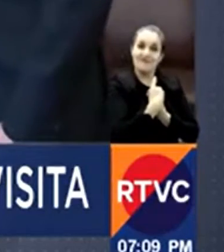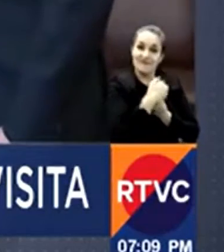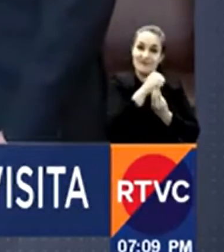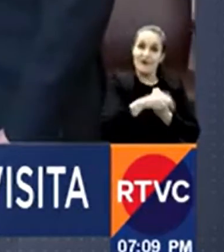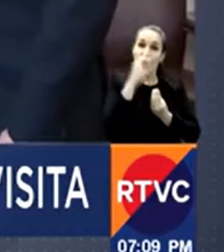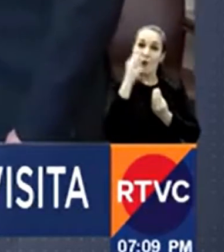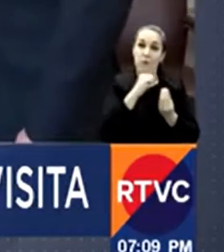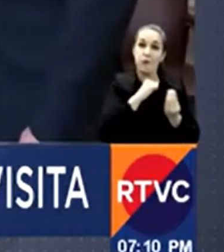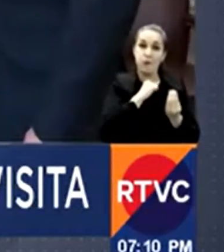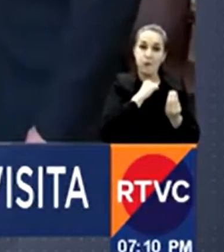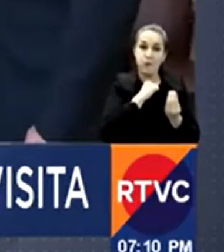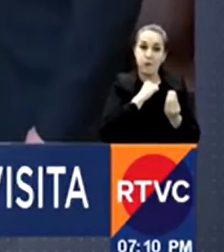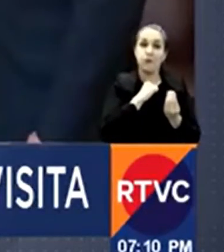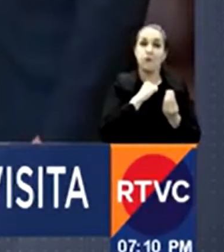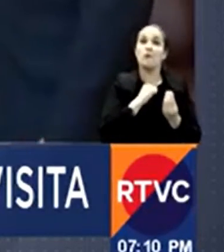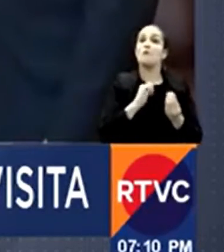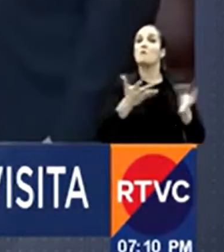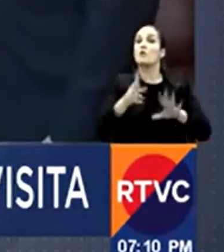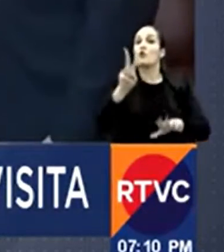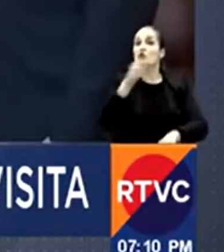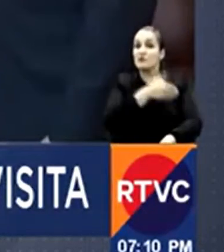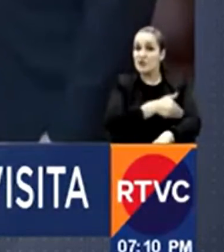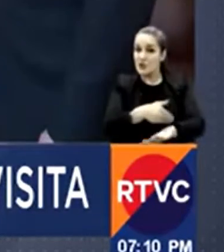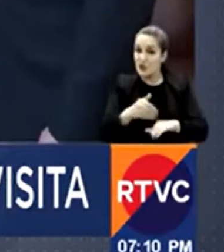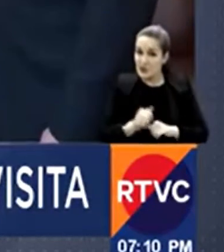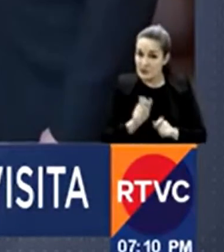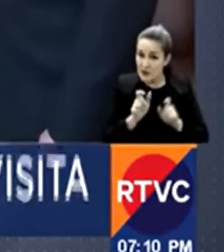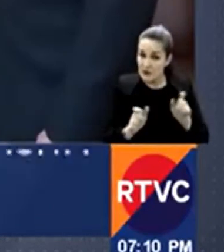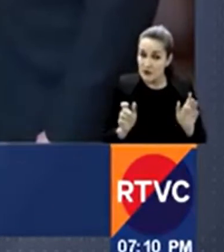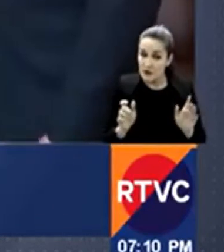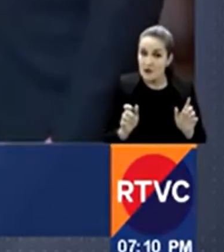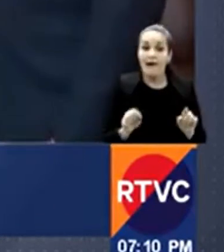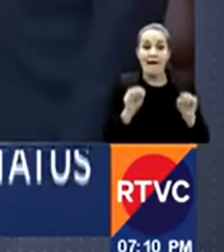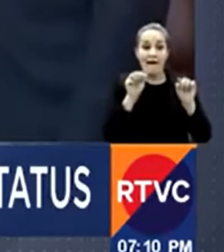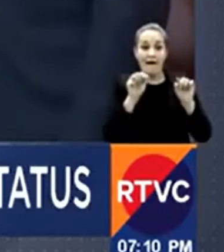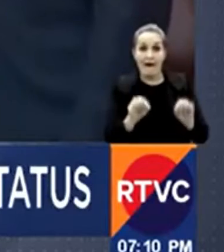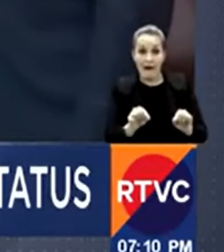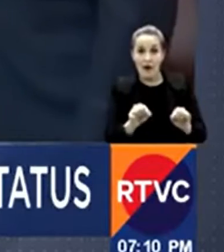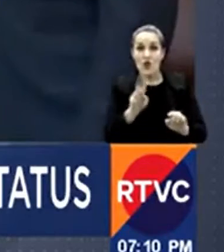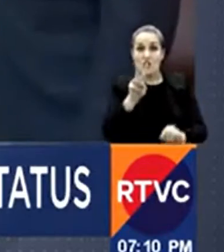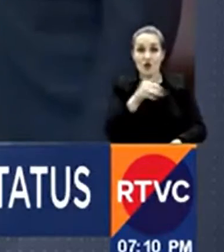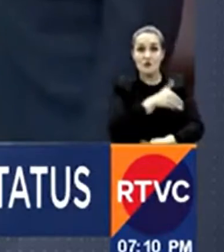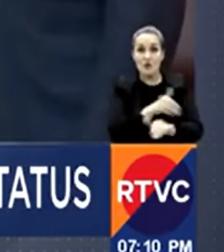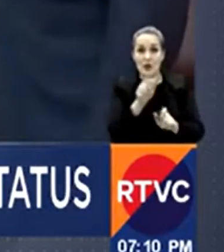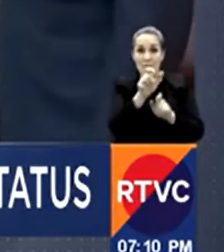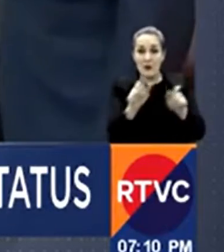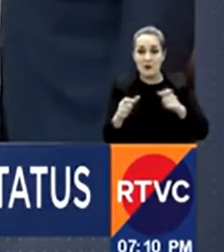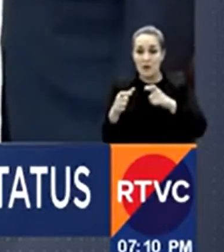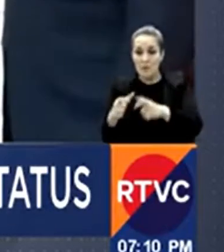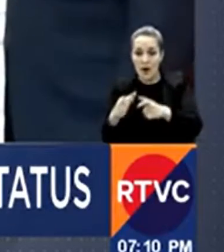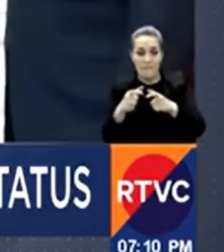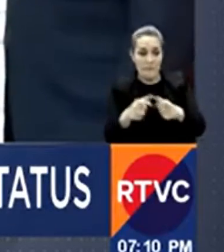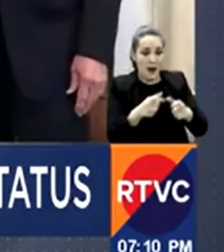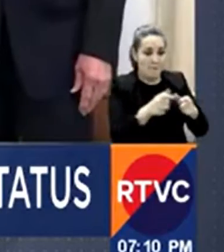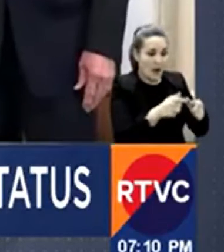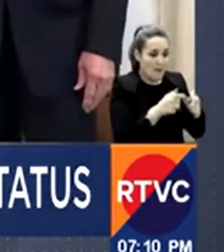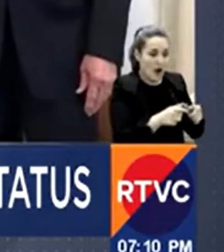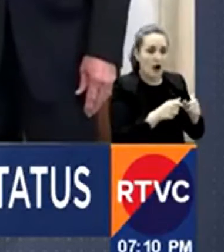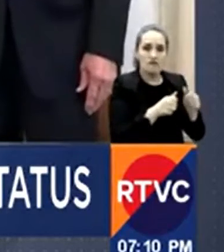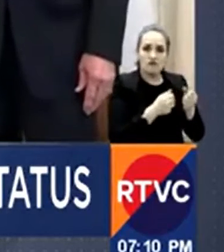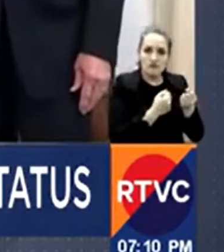Colombia han sobrepasado 2 millones. Pero es que ya esa cifra prácticamente se ha logrado